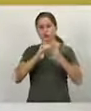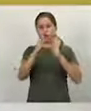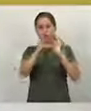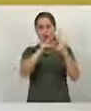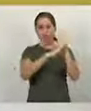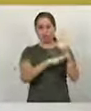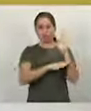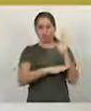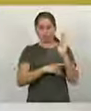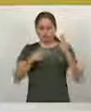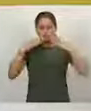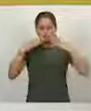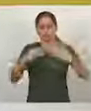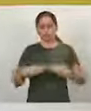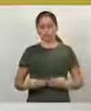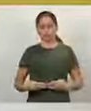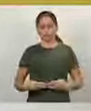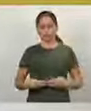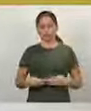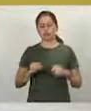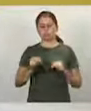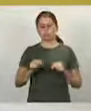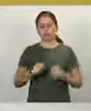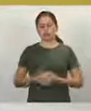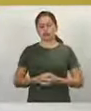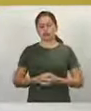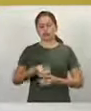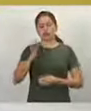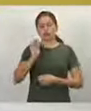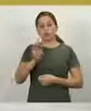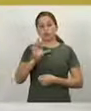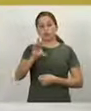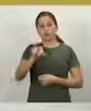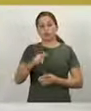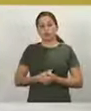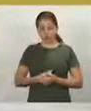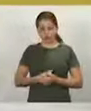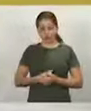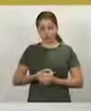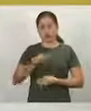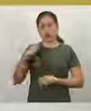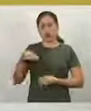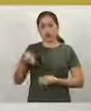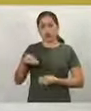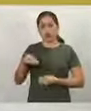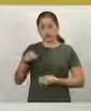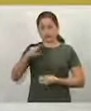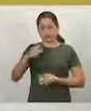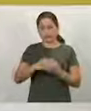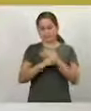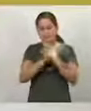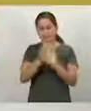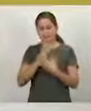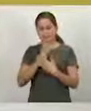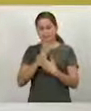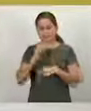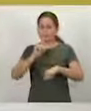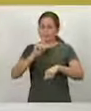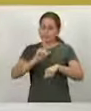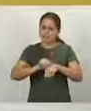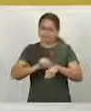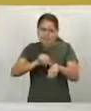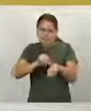las medidas higiénicos sanitarias. Como siempre te digo, aprovecha cada día,